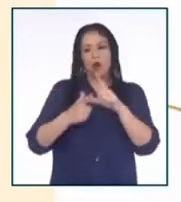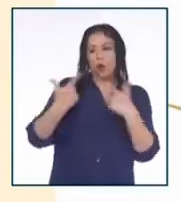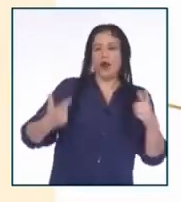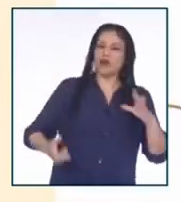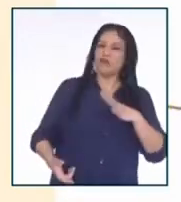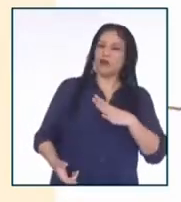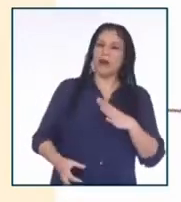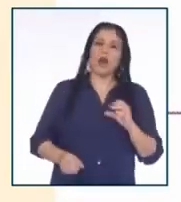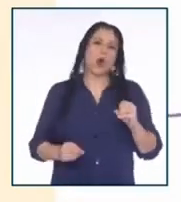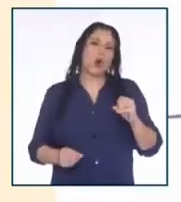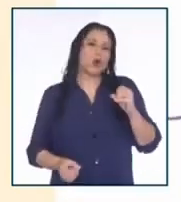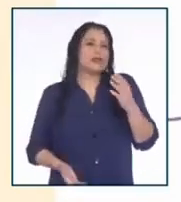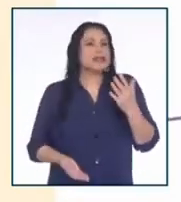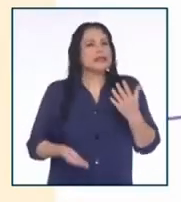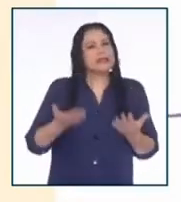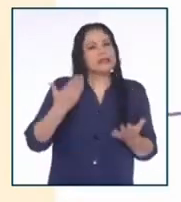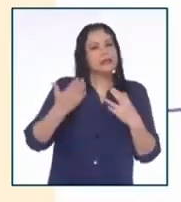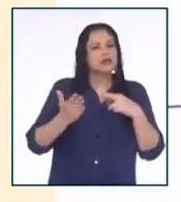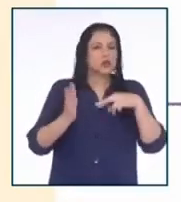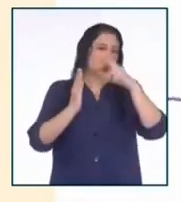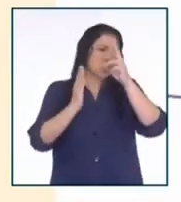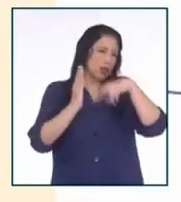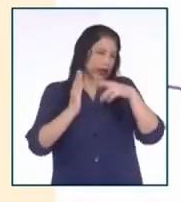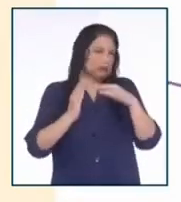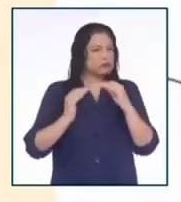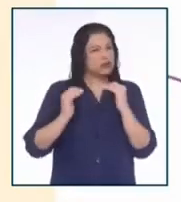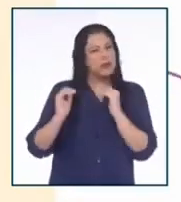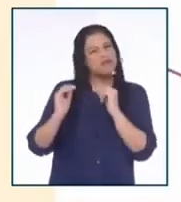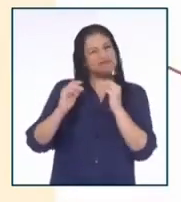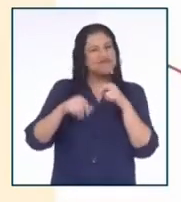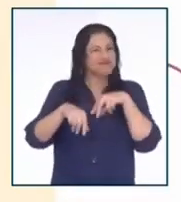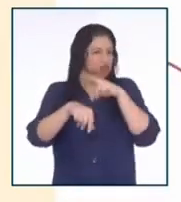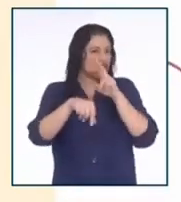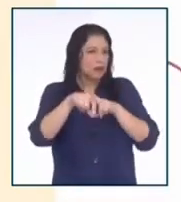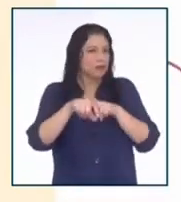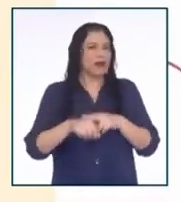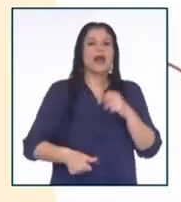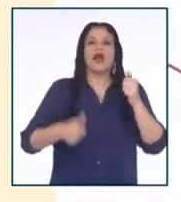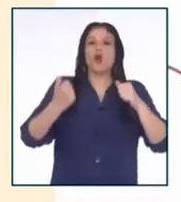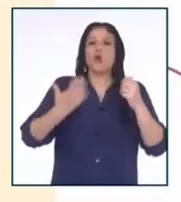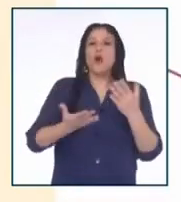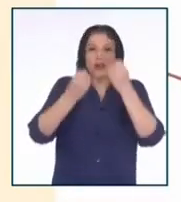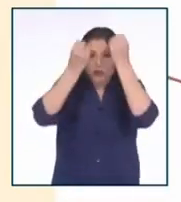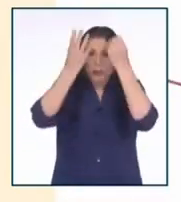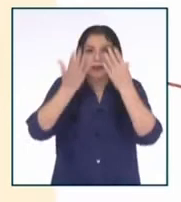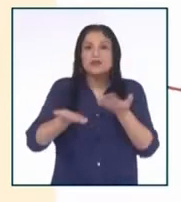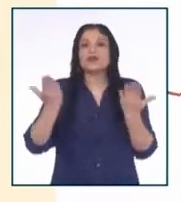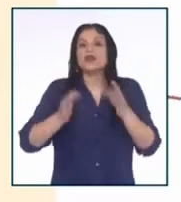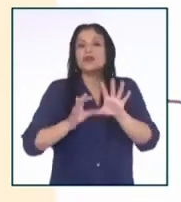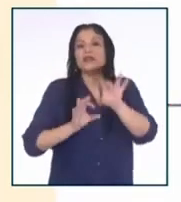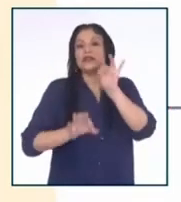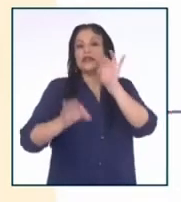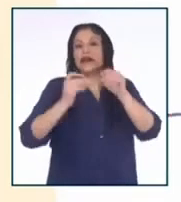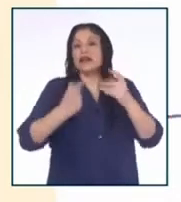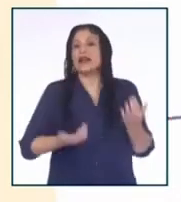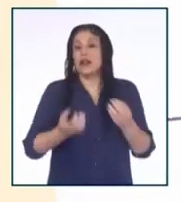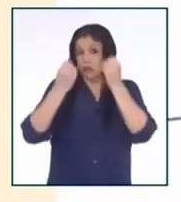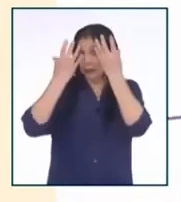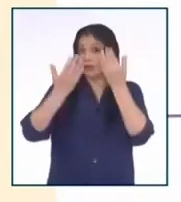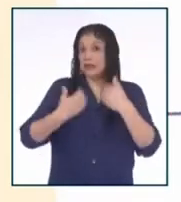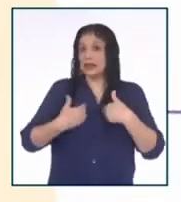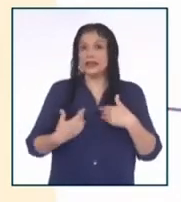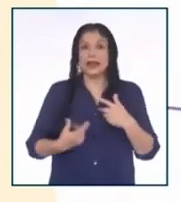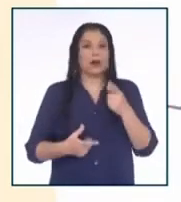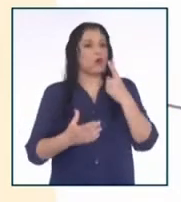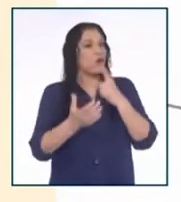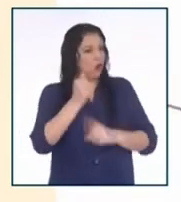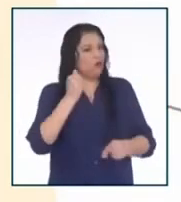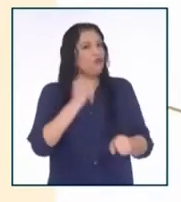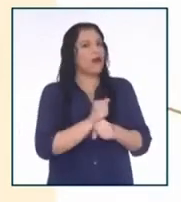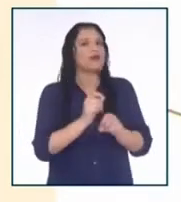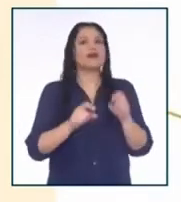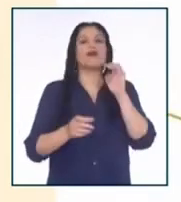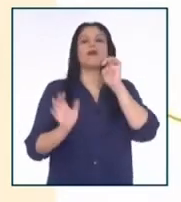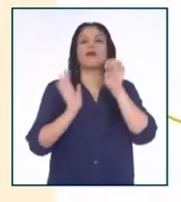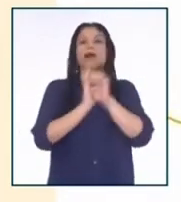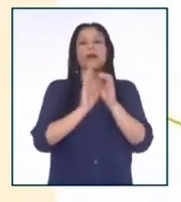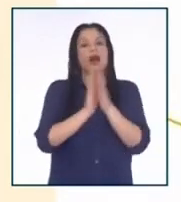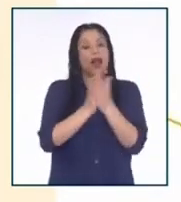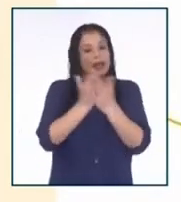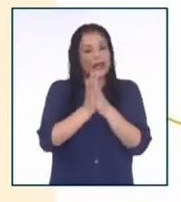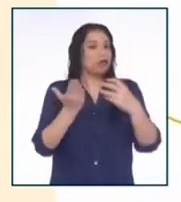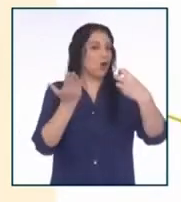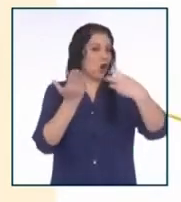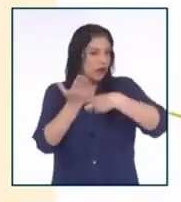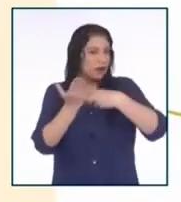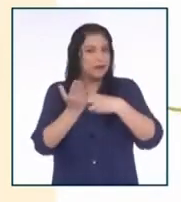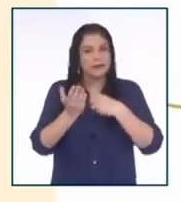o, en todo caso, un registro más estándar. ¿Qué fuente consultarás? La información que obtengamos de fuentes confiables como libros y revistas